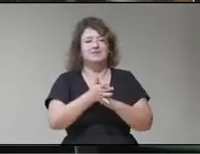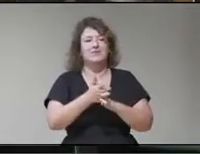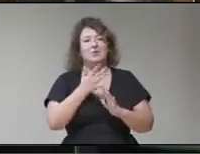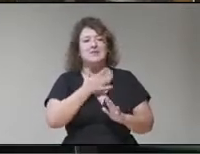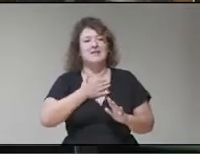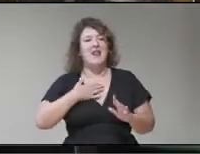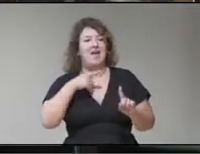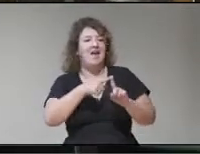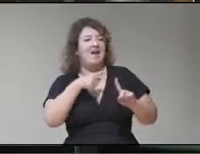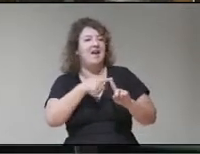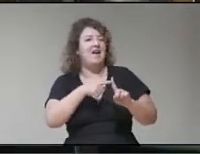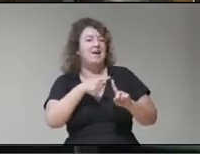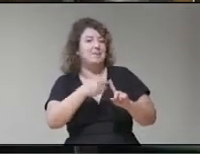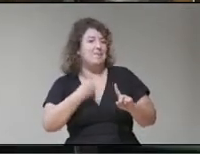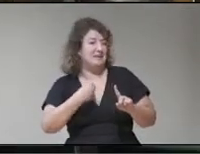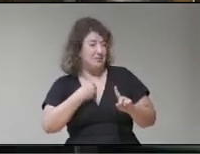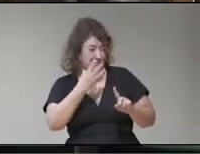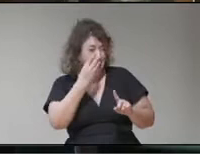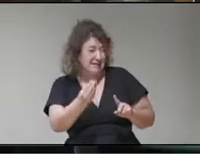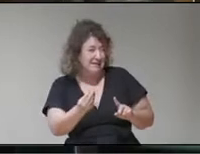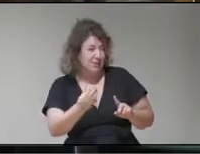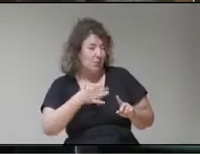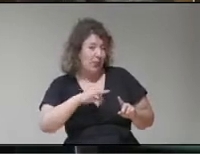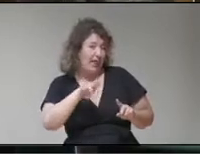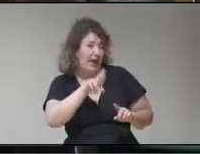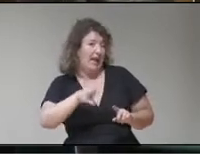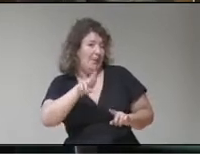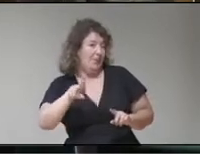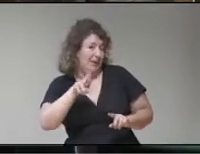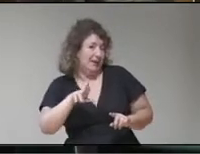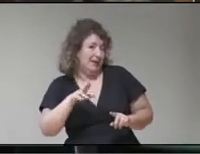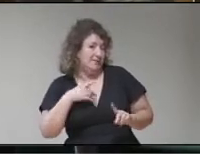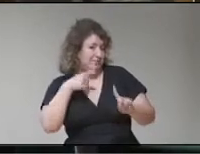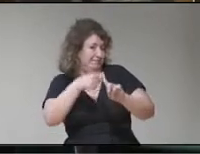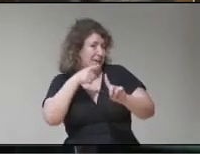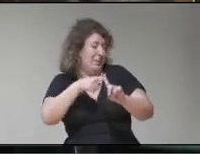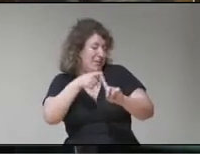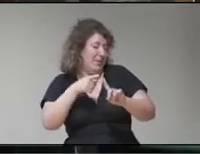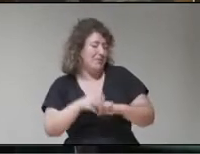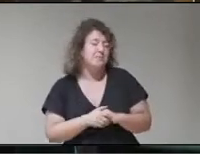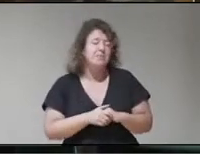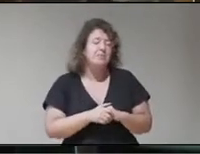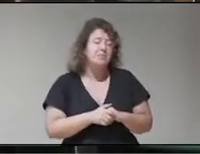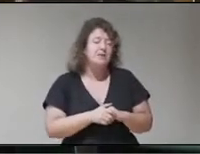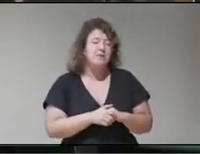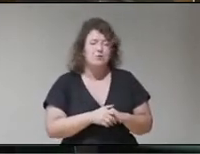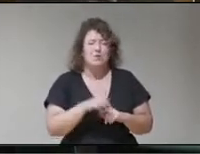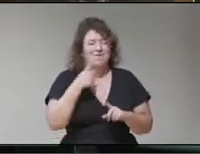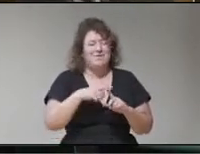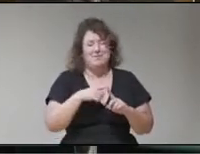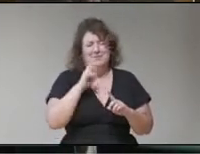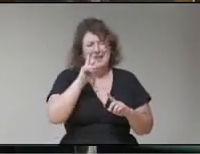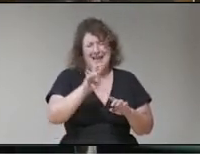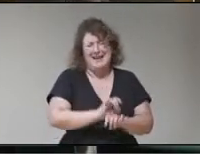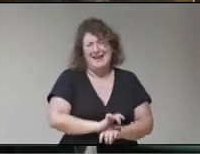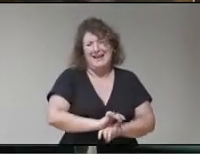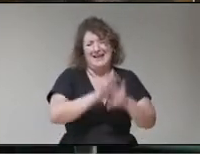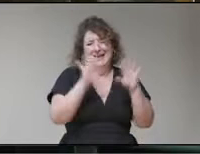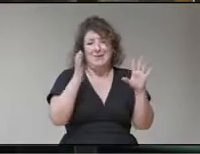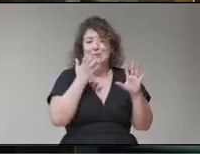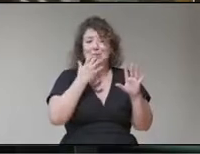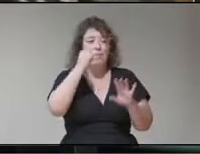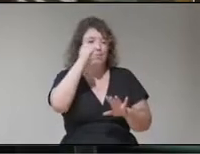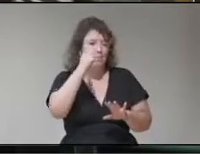aquella. ¿Entendéis lo que quiero decir? Y donde ya esto se ve de manera clarísima es en el